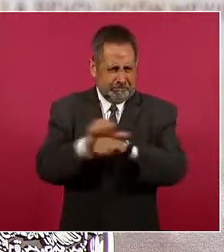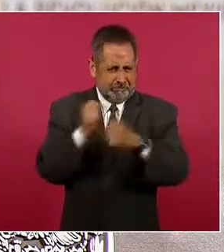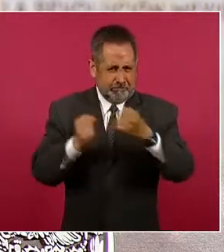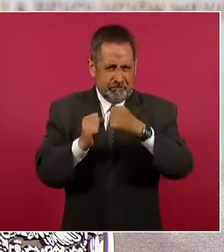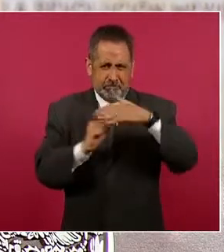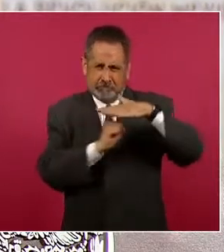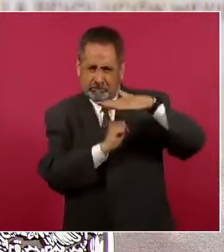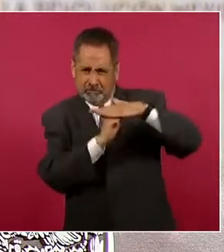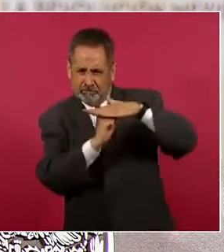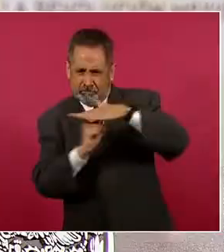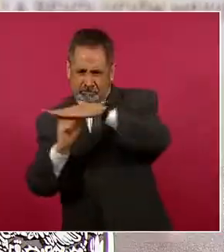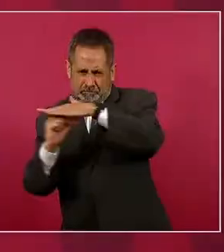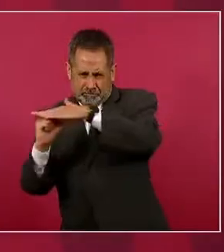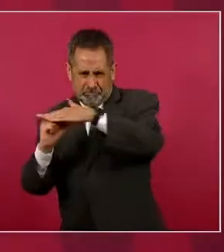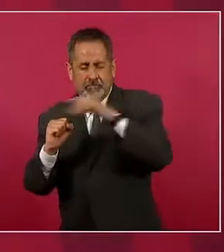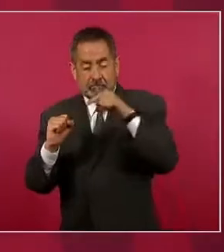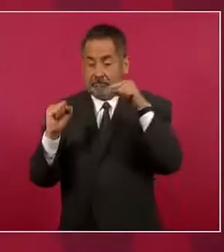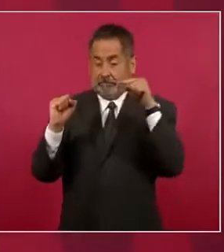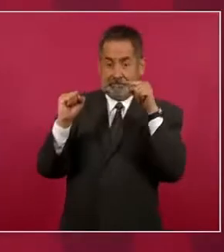se construyó